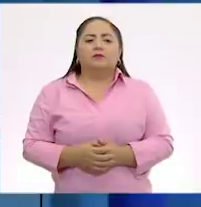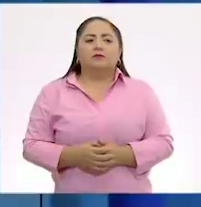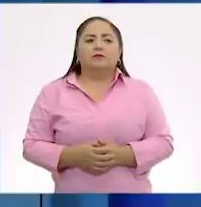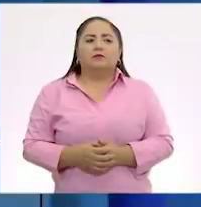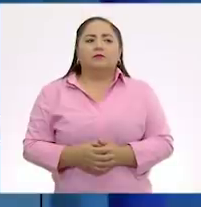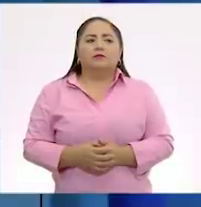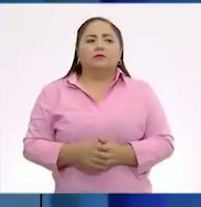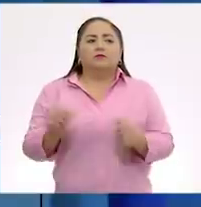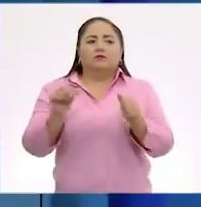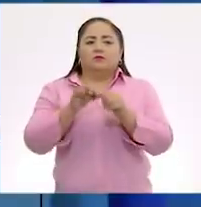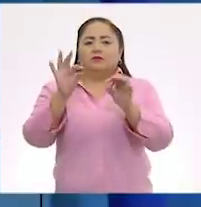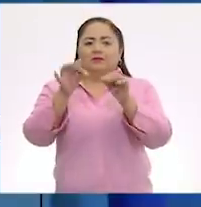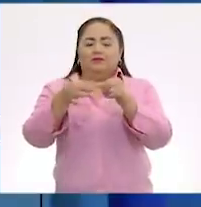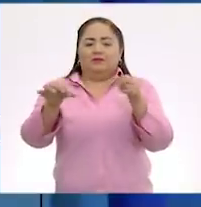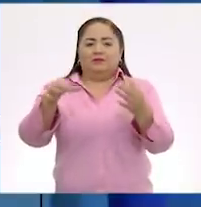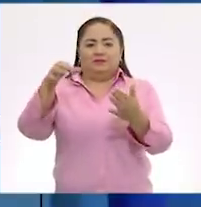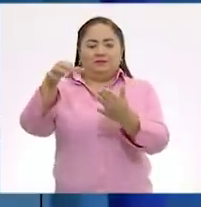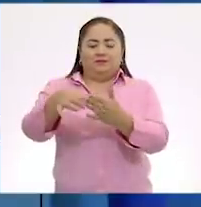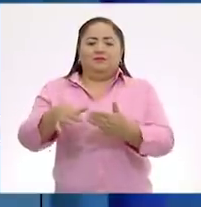con la cinta adhesiva.